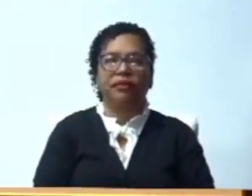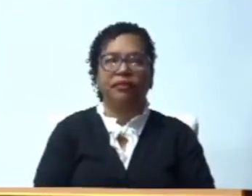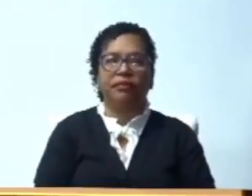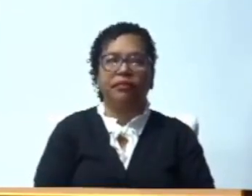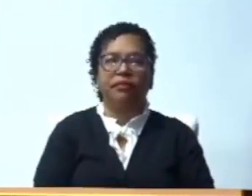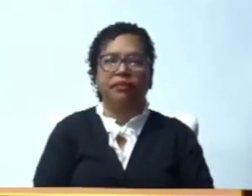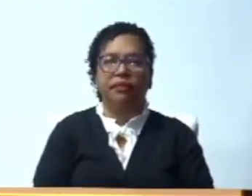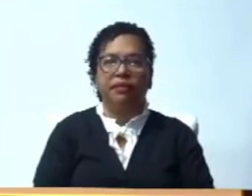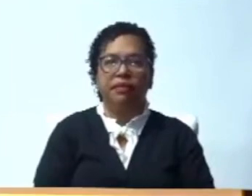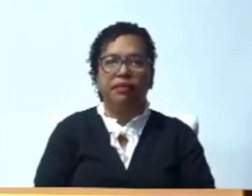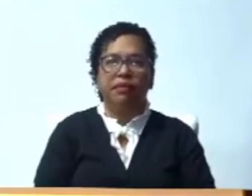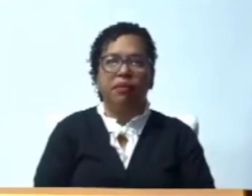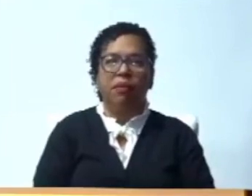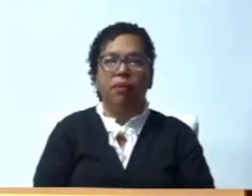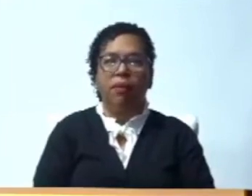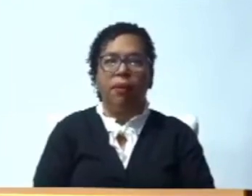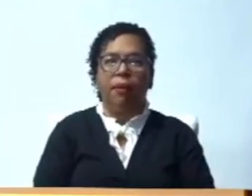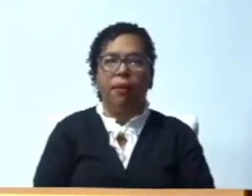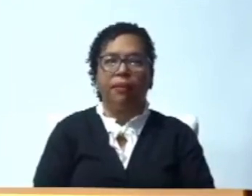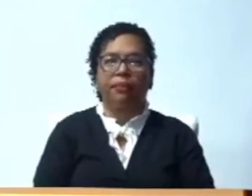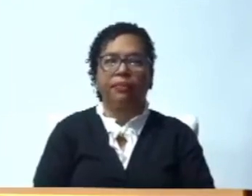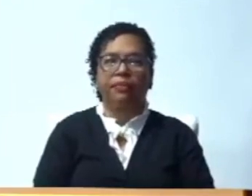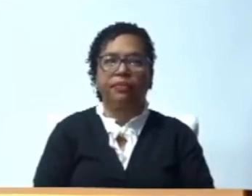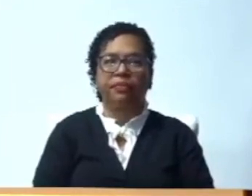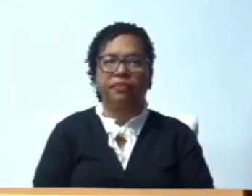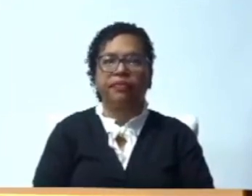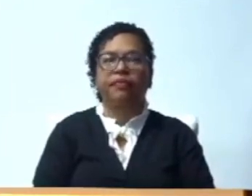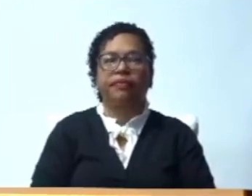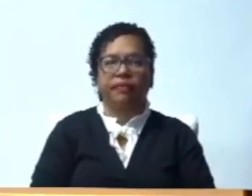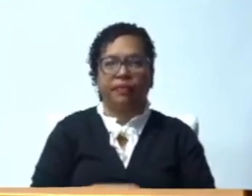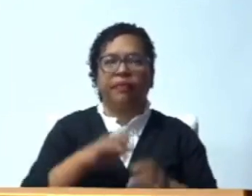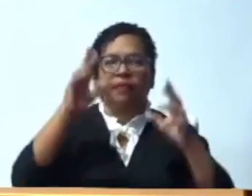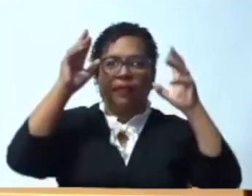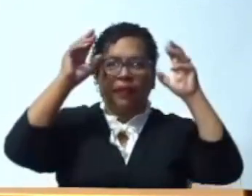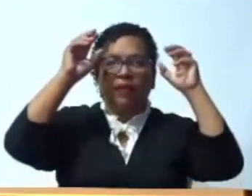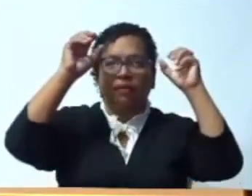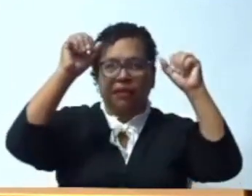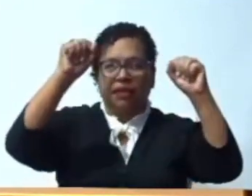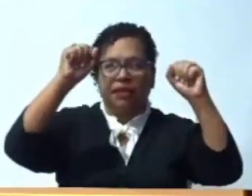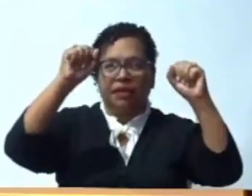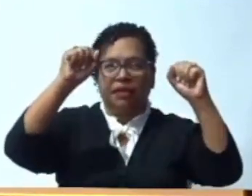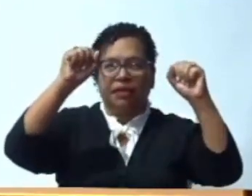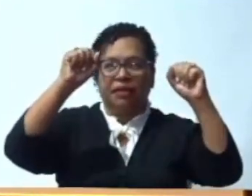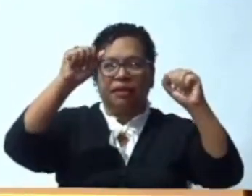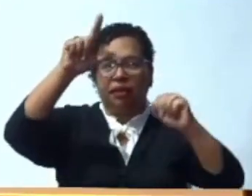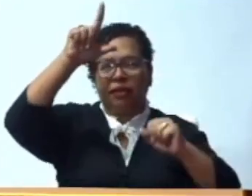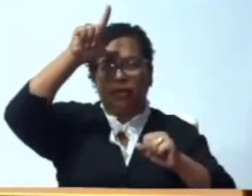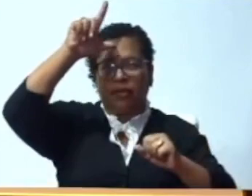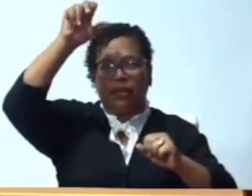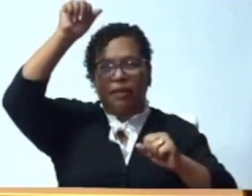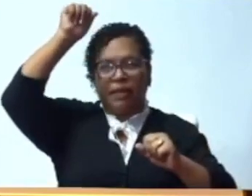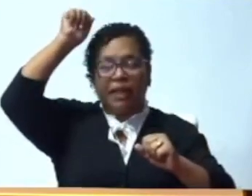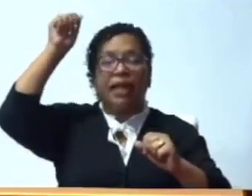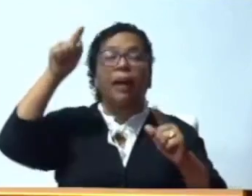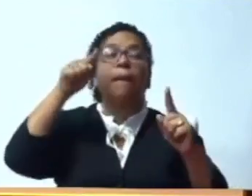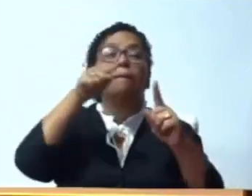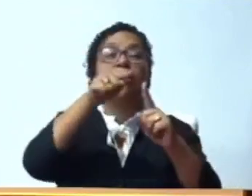política y pretender anular al partido de la Liberación Dominicana